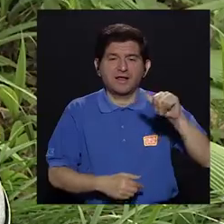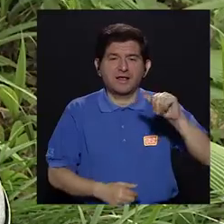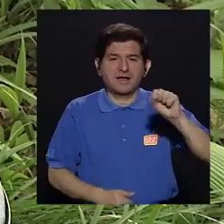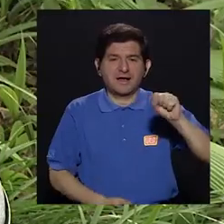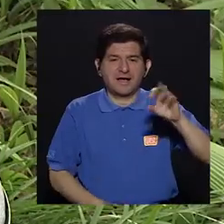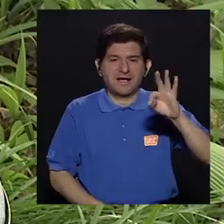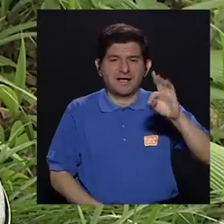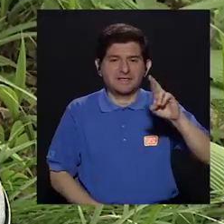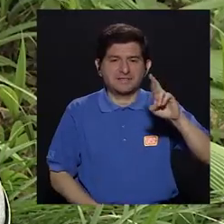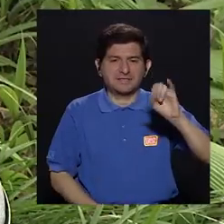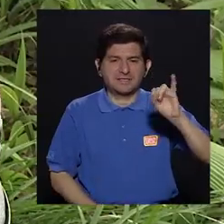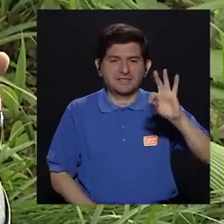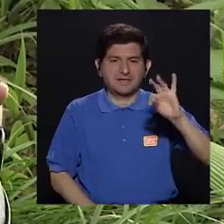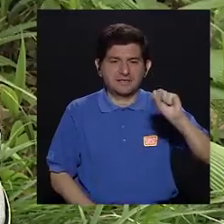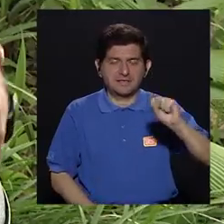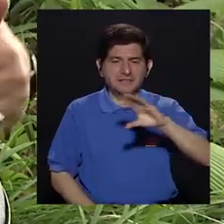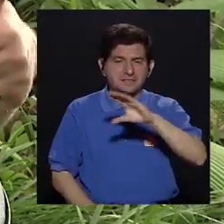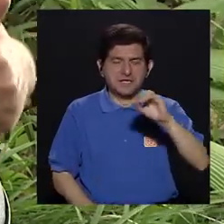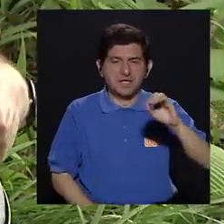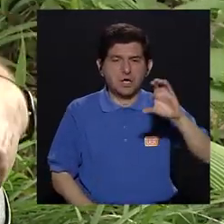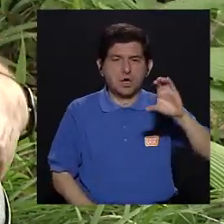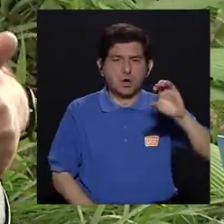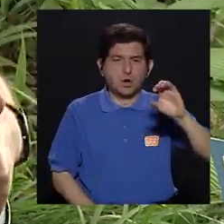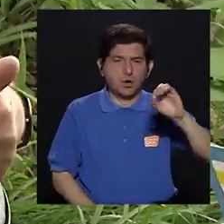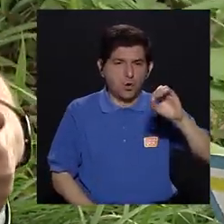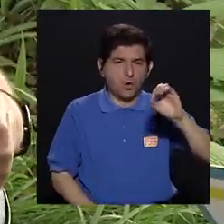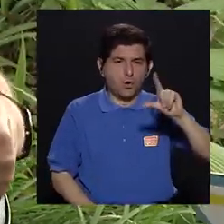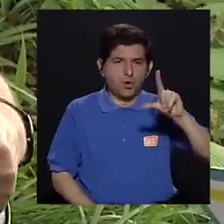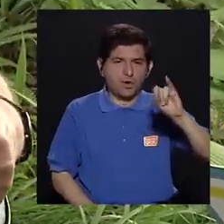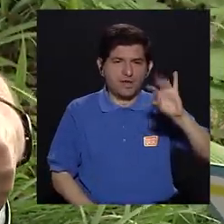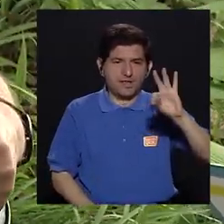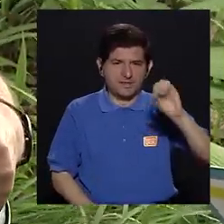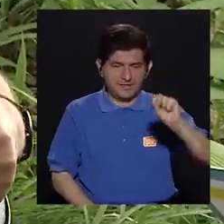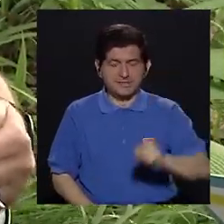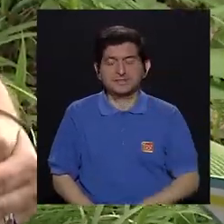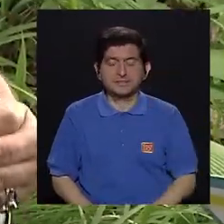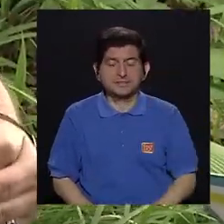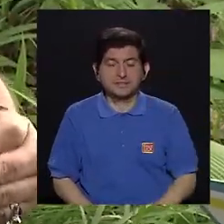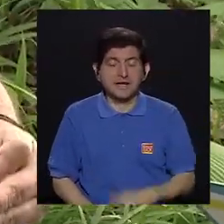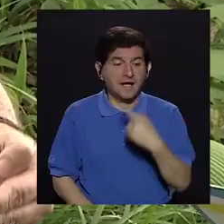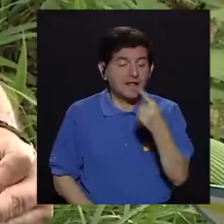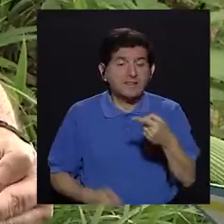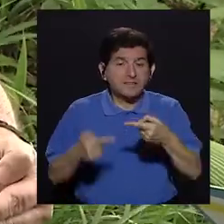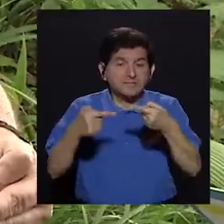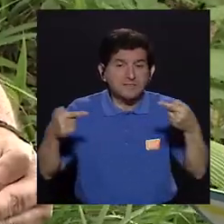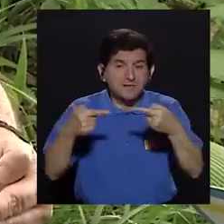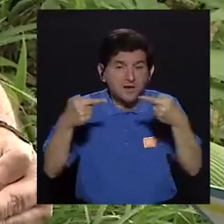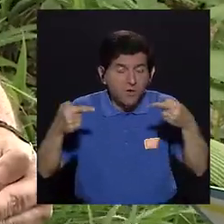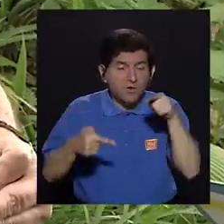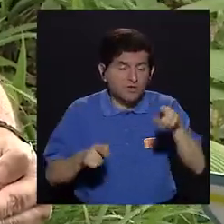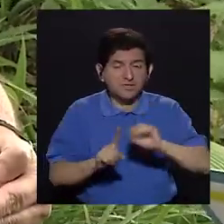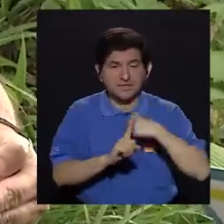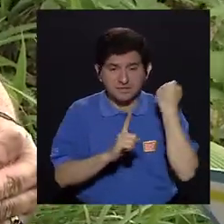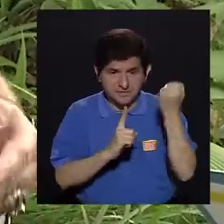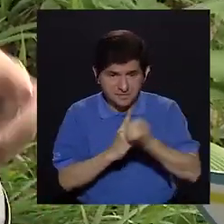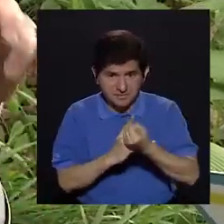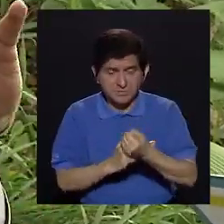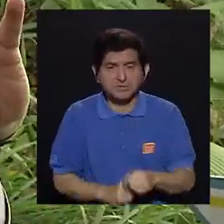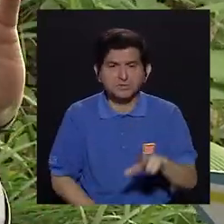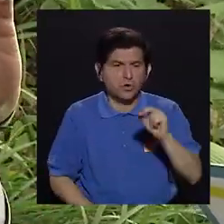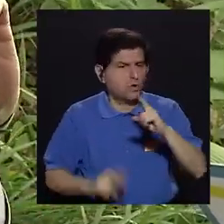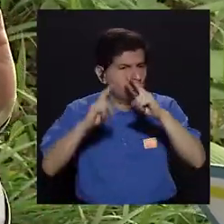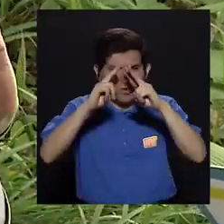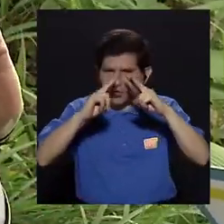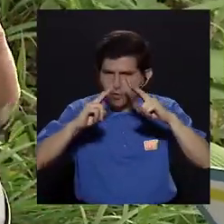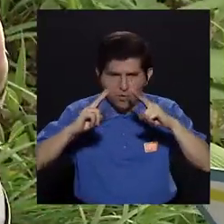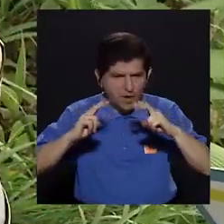y de colitis. Muchas veces, a la hora de contraindicar el frijol, no se hace